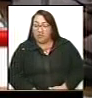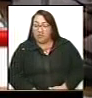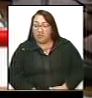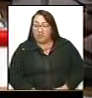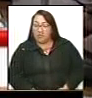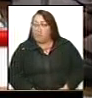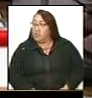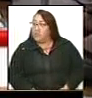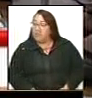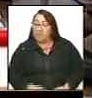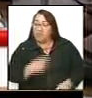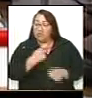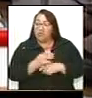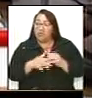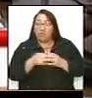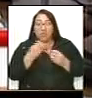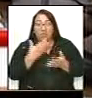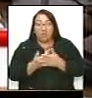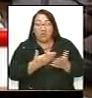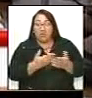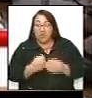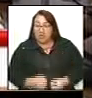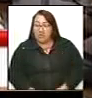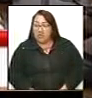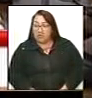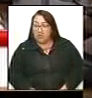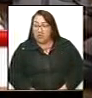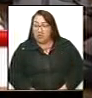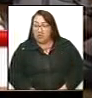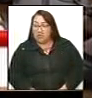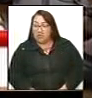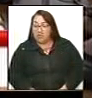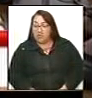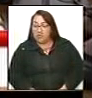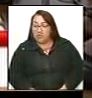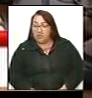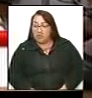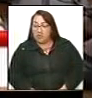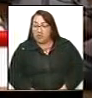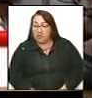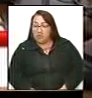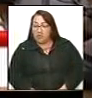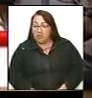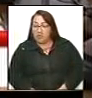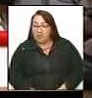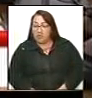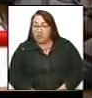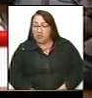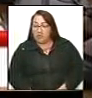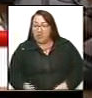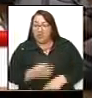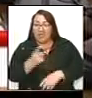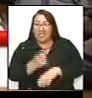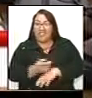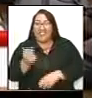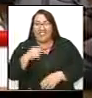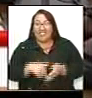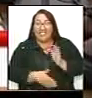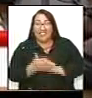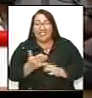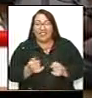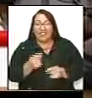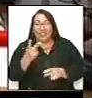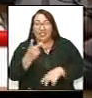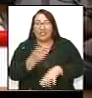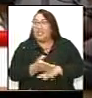ante todo muchísimas gracias por la invitación mil disculpas por la tardanza antes había que llegar una hora antes salir una hora antes de verdad